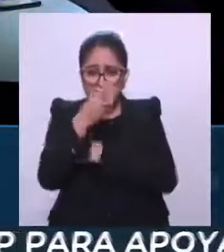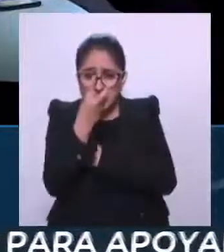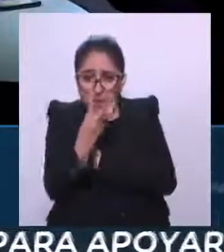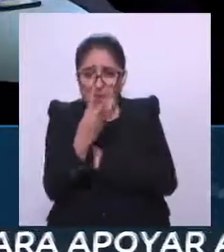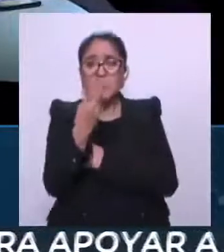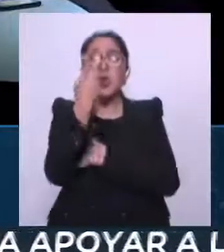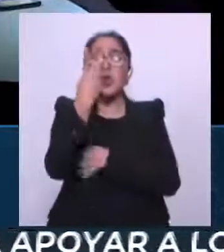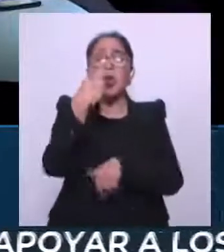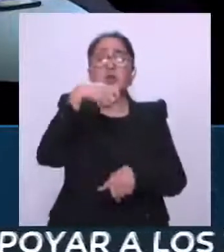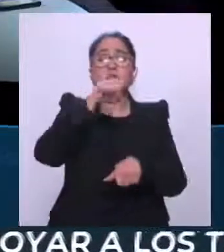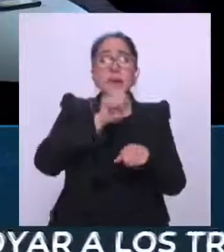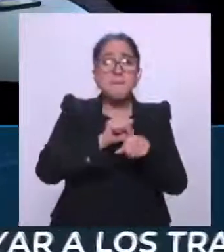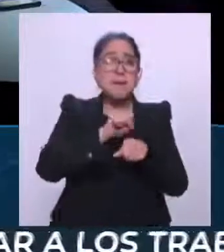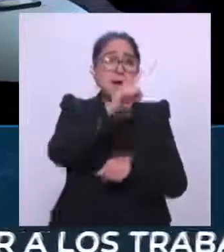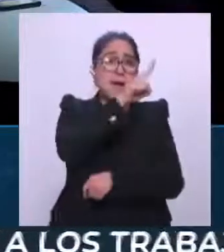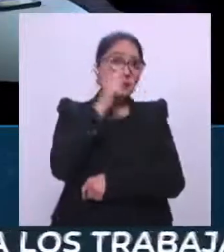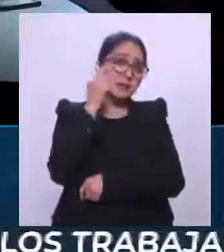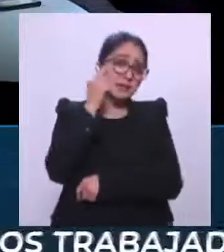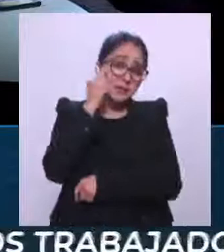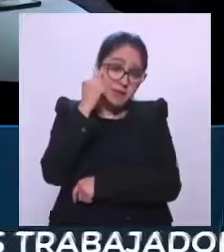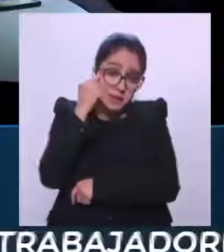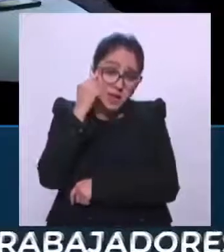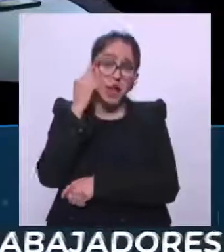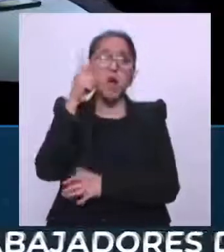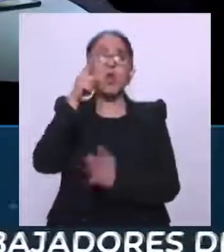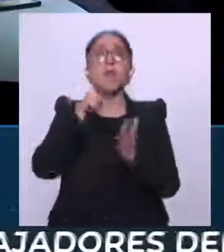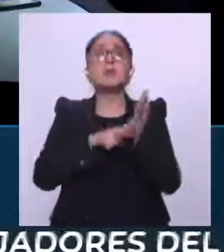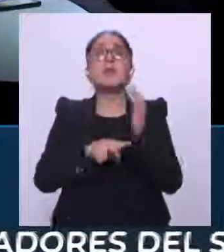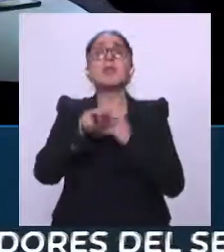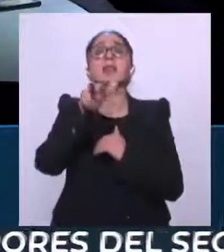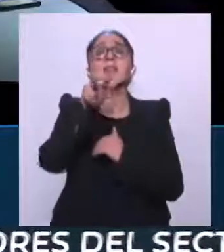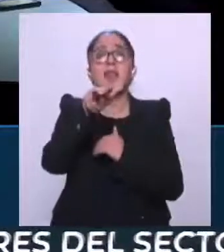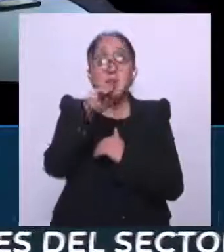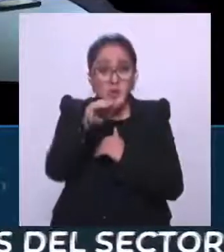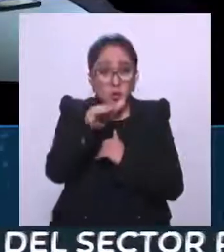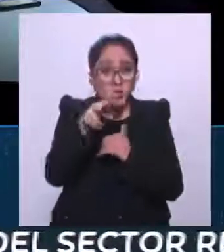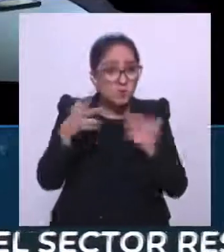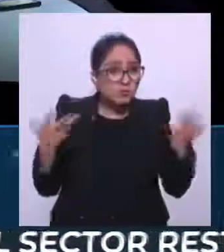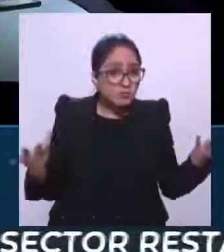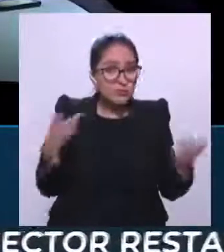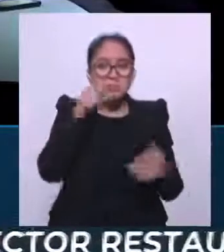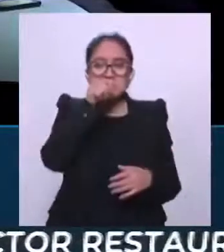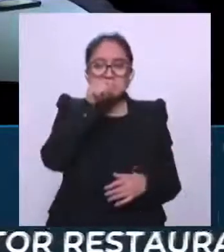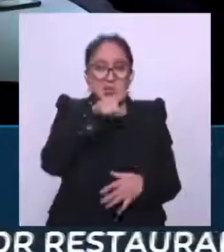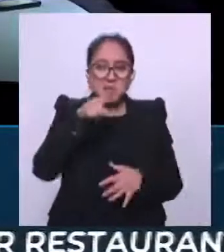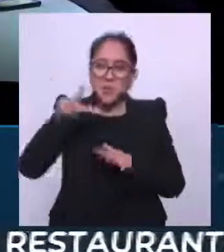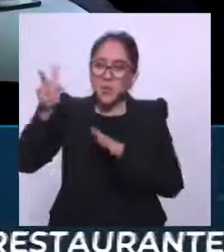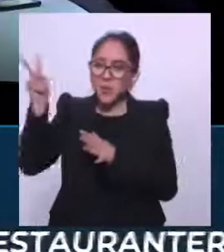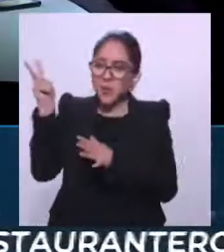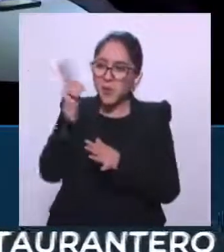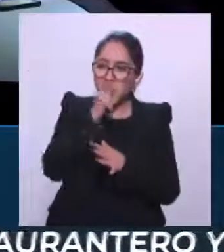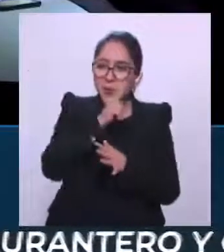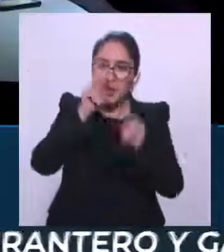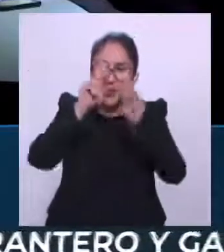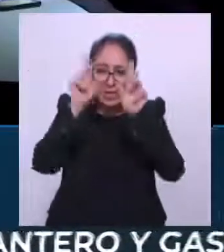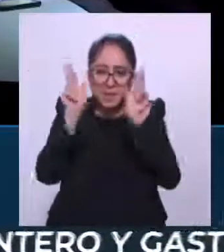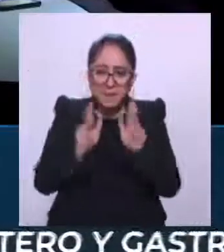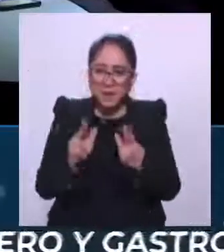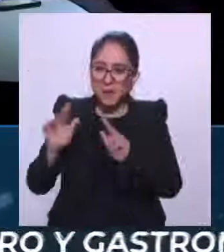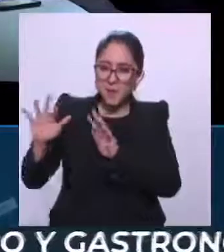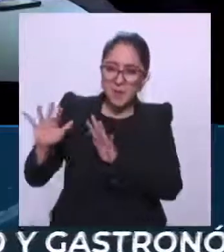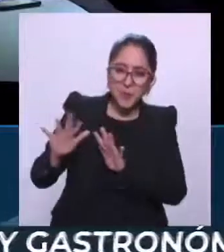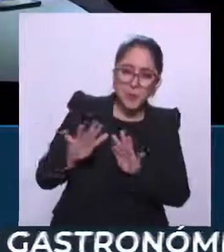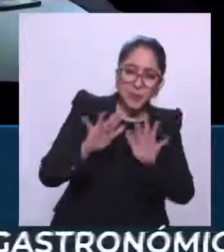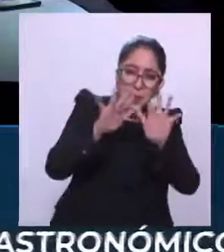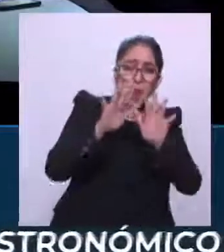en China en 2018, curiosamente derivado también de tormentas invernales, o en Canadá de una